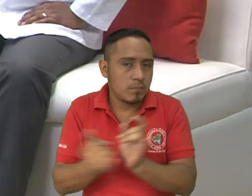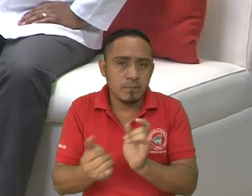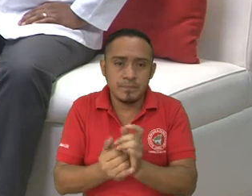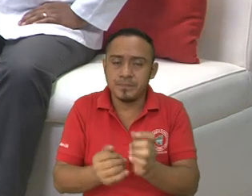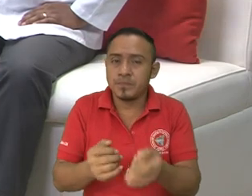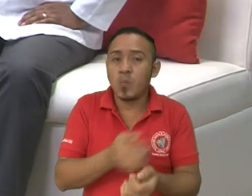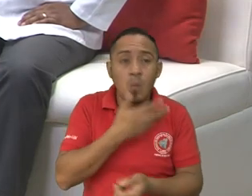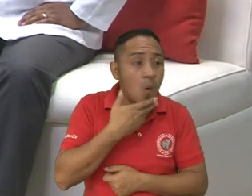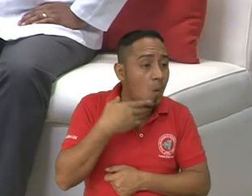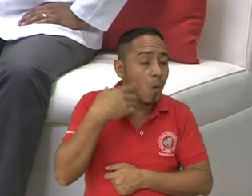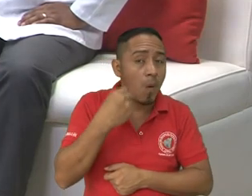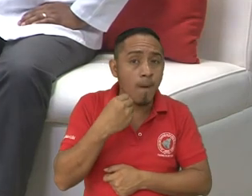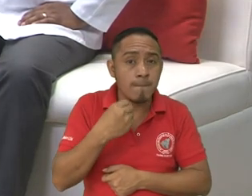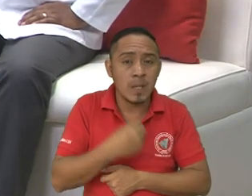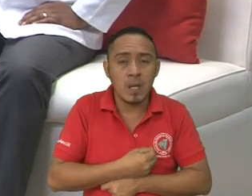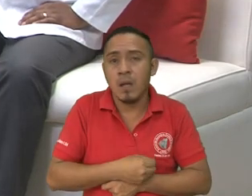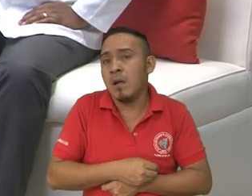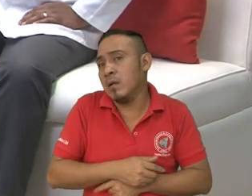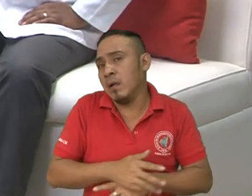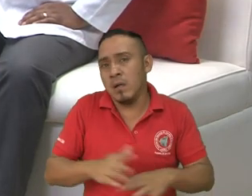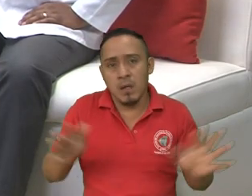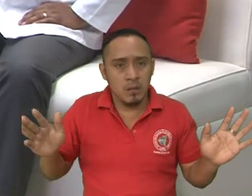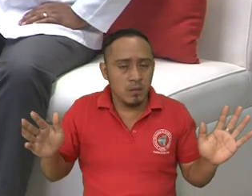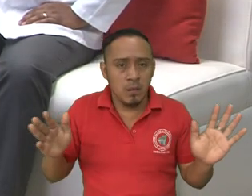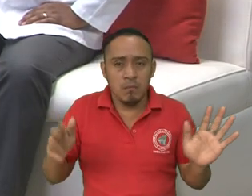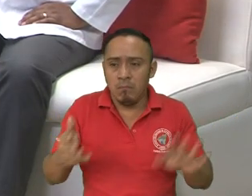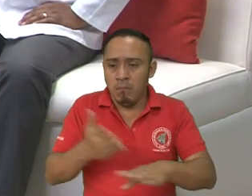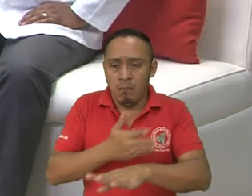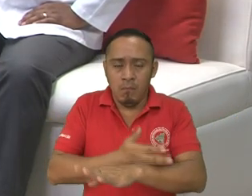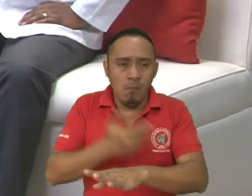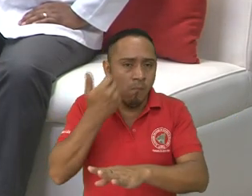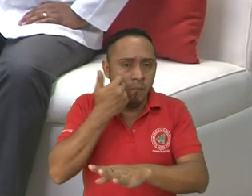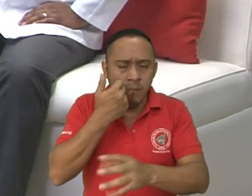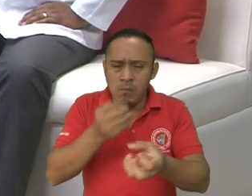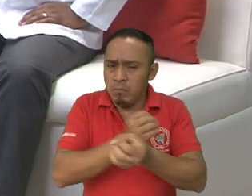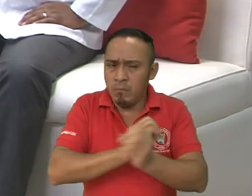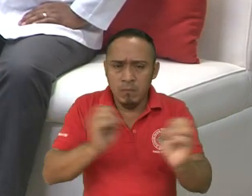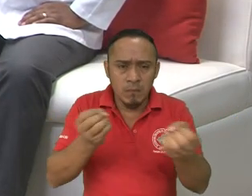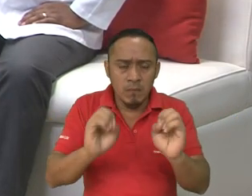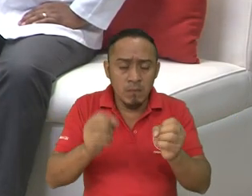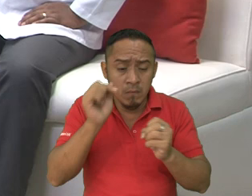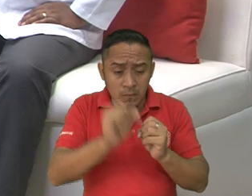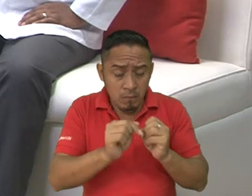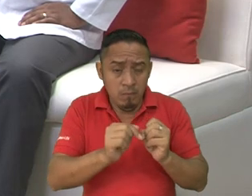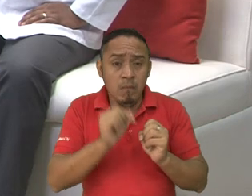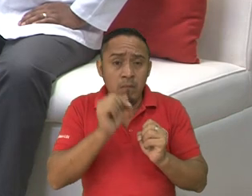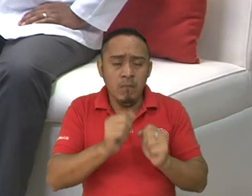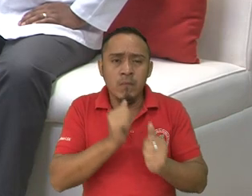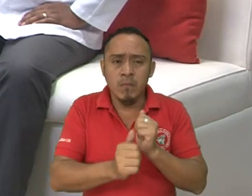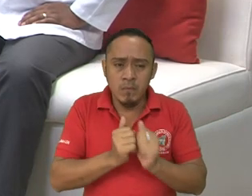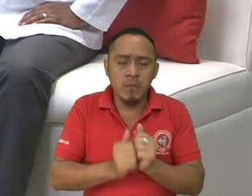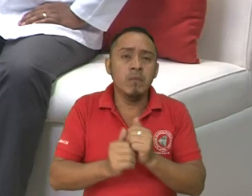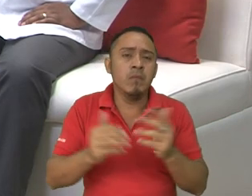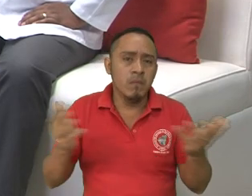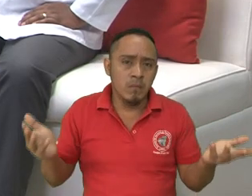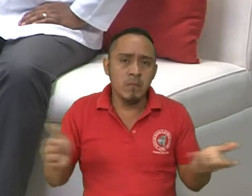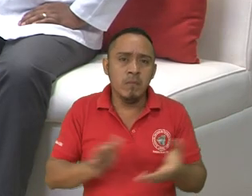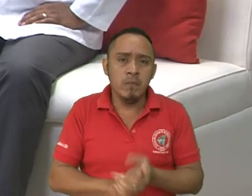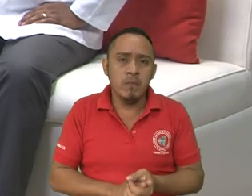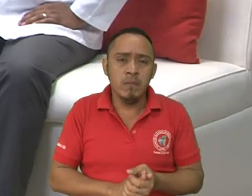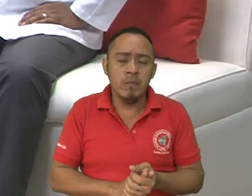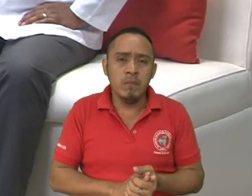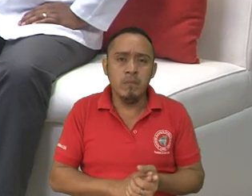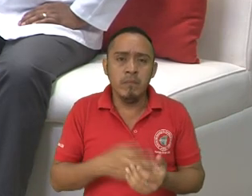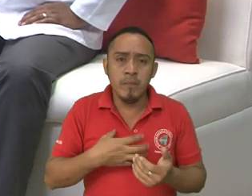previo estímulo, sin previa enfermedad, presentan esta condición. También hay que tener en cuenta que